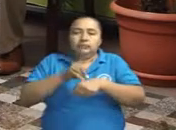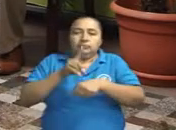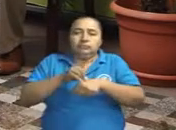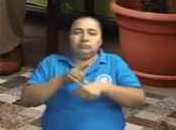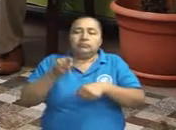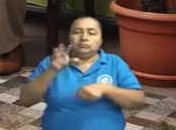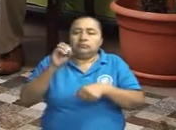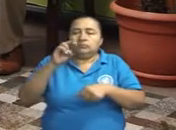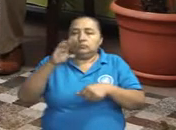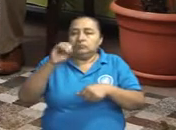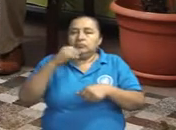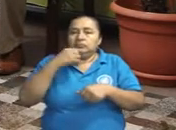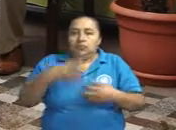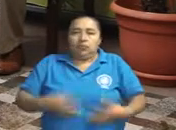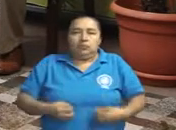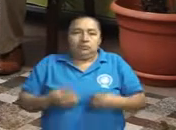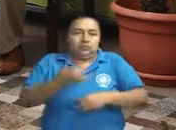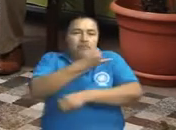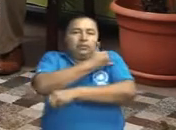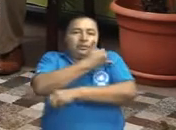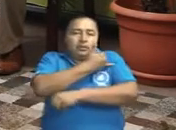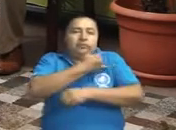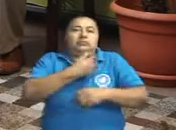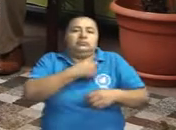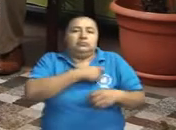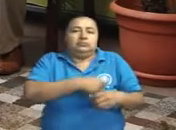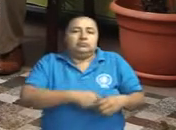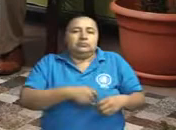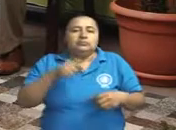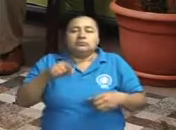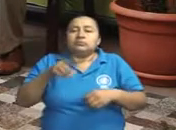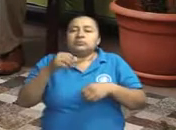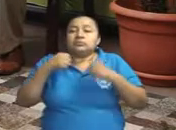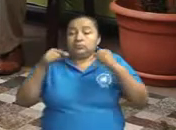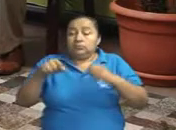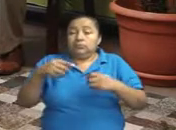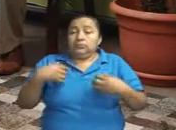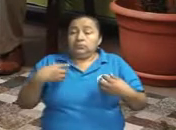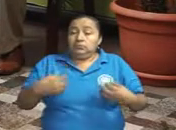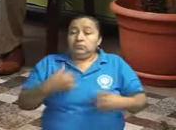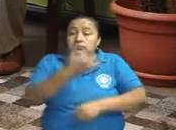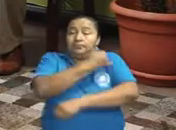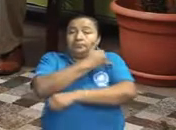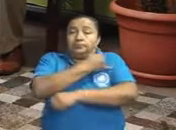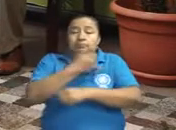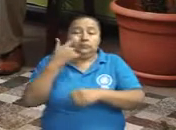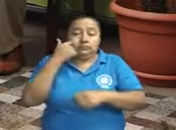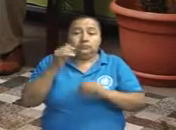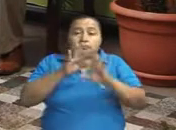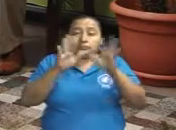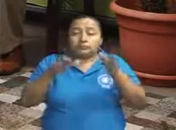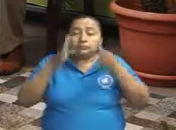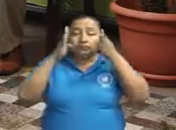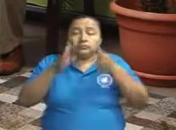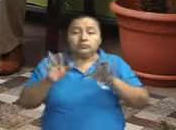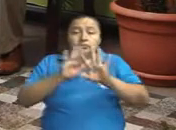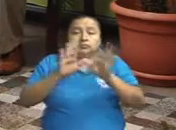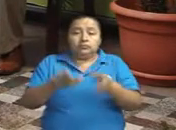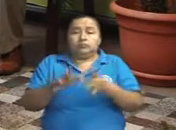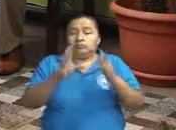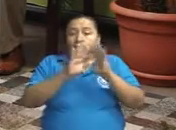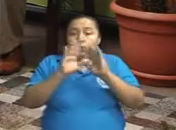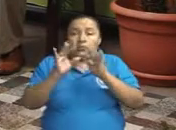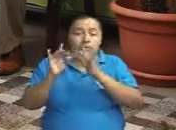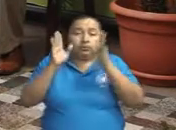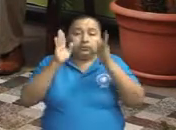tratan en el Hospital Berta Calderón, porque el Hospital Berta Calderón es un hospital que se le conoce como un hospital de atención especializado